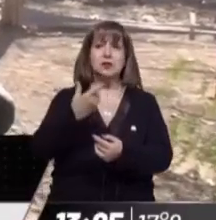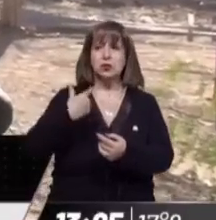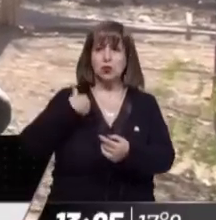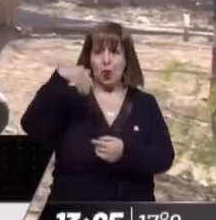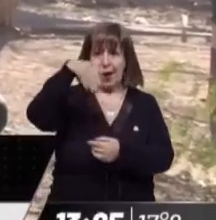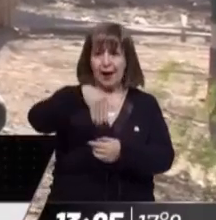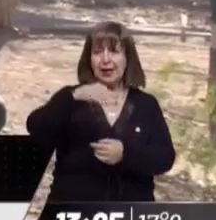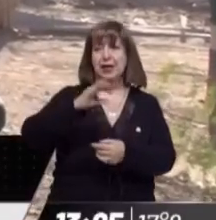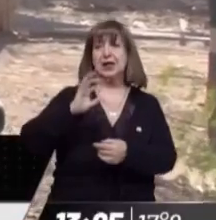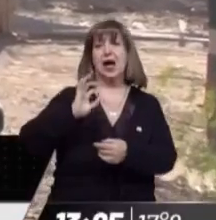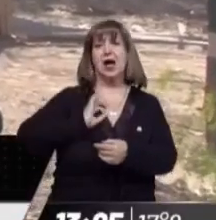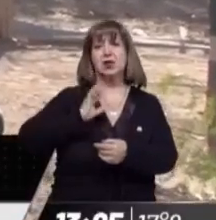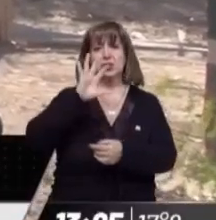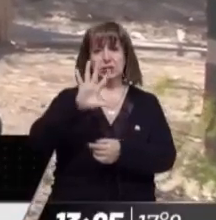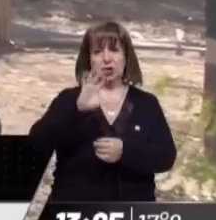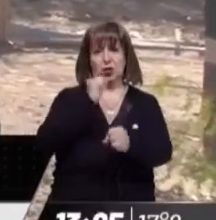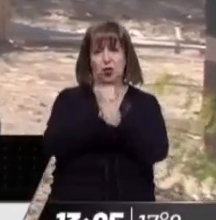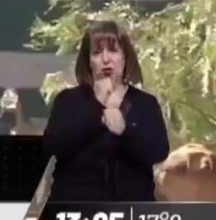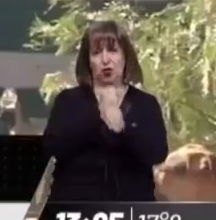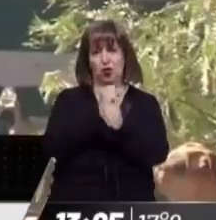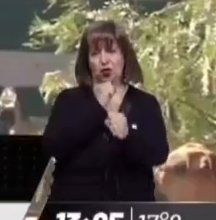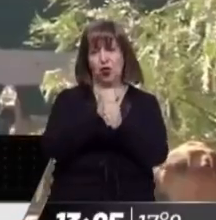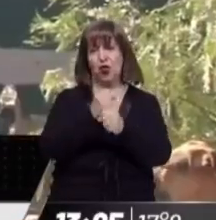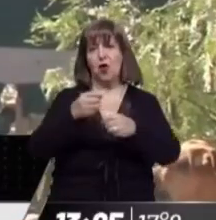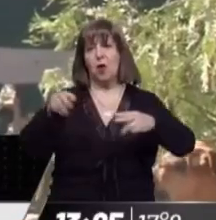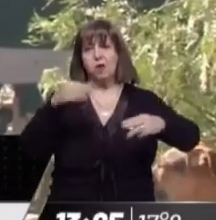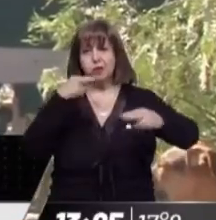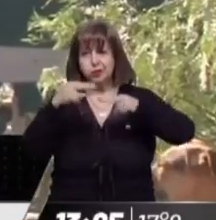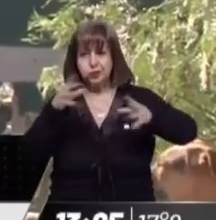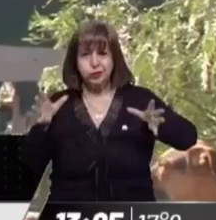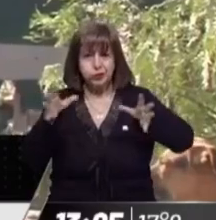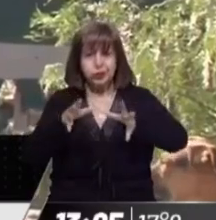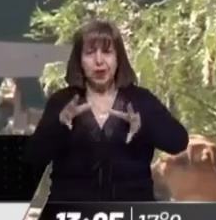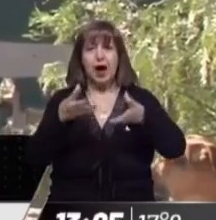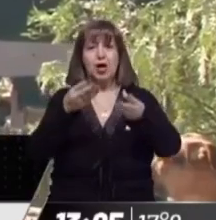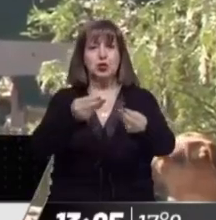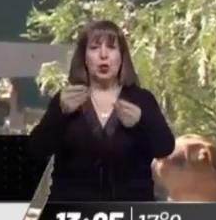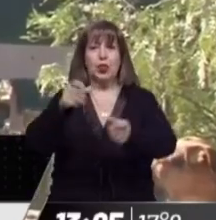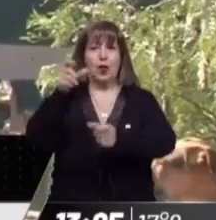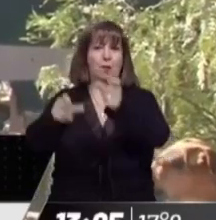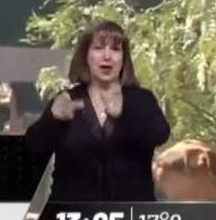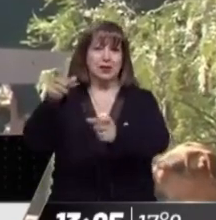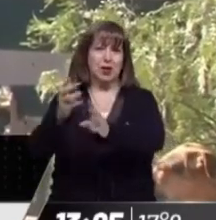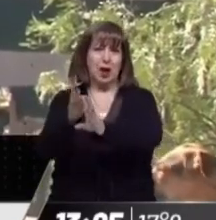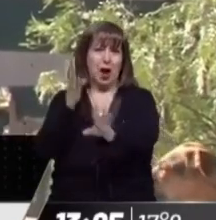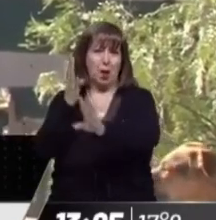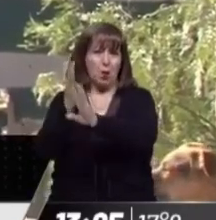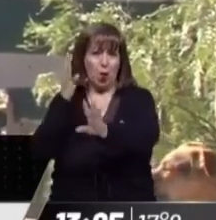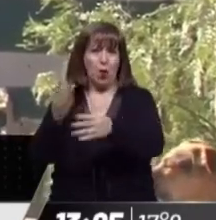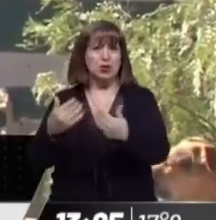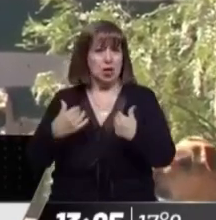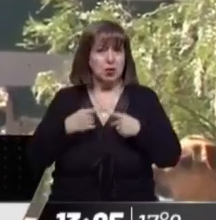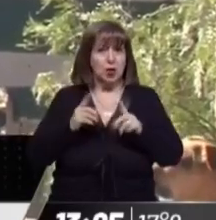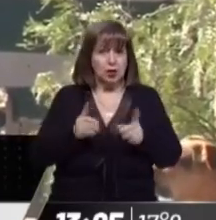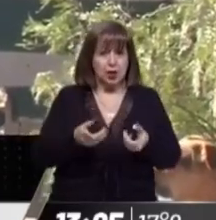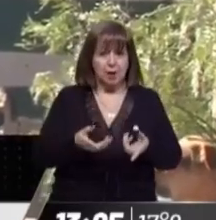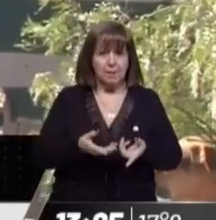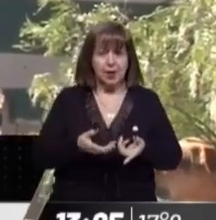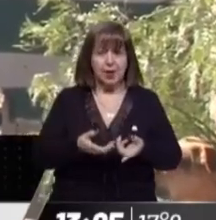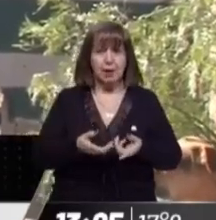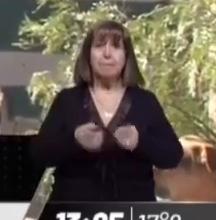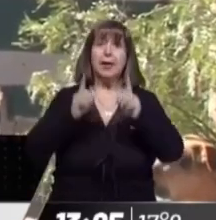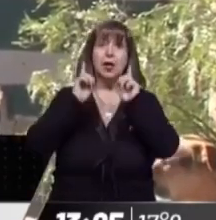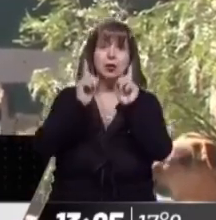600 personas de la zona se puso sobre el tapete el tema que tiene que ver con la venta de los